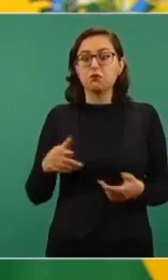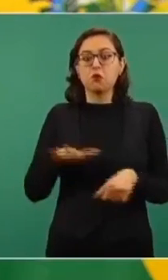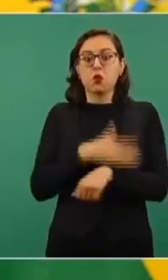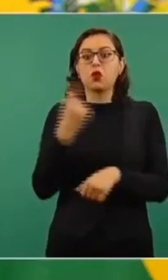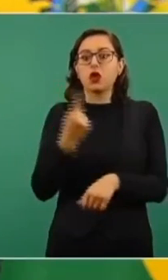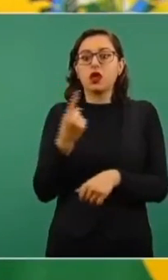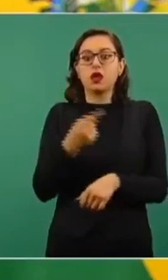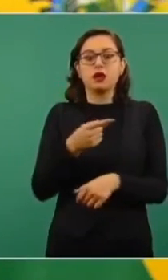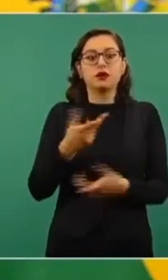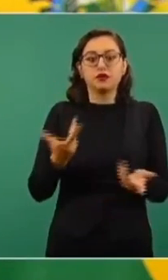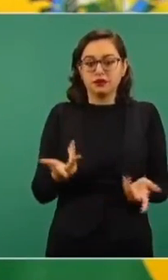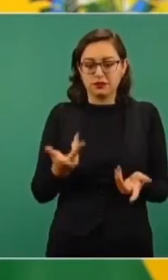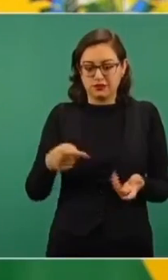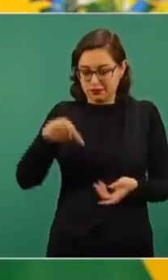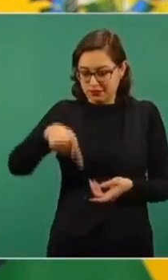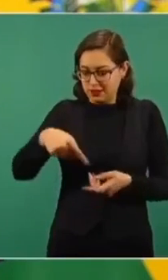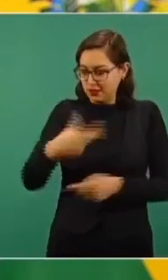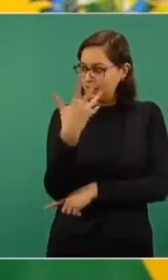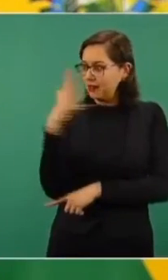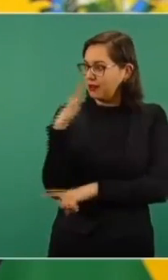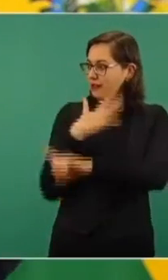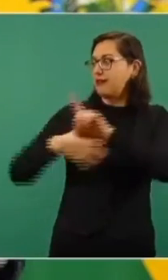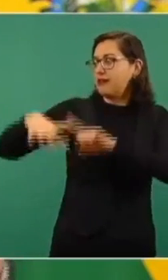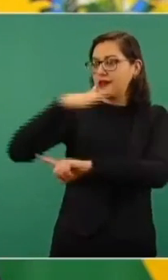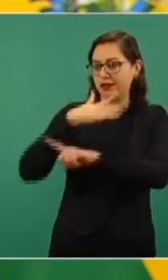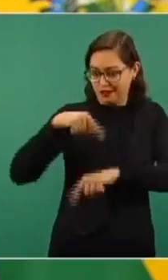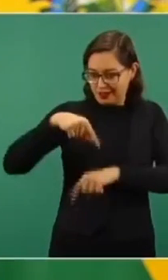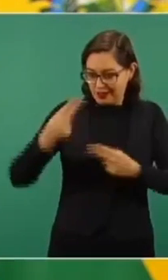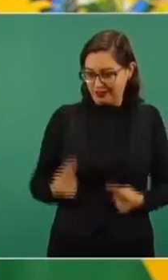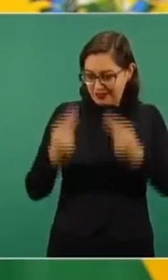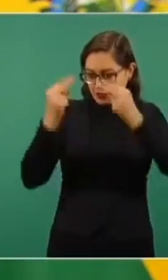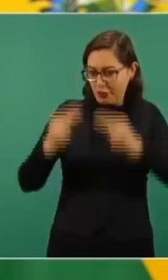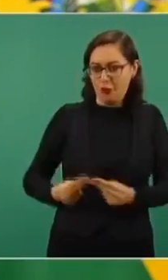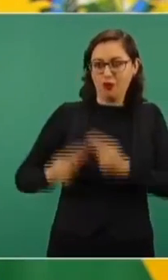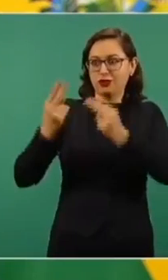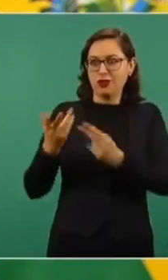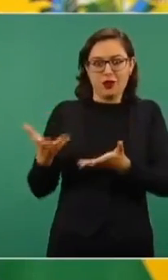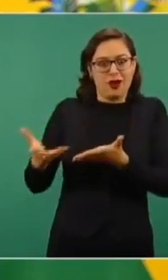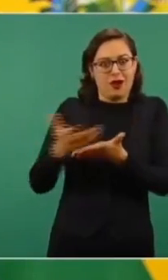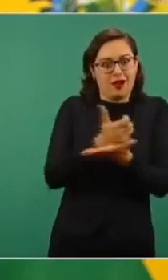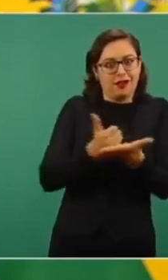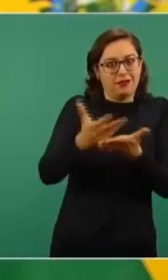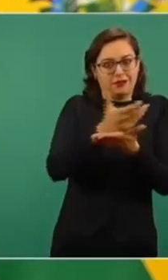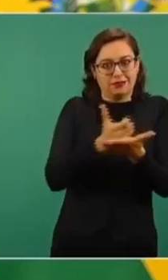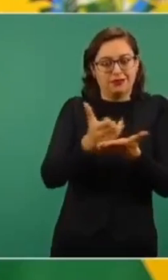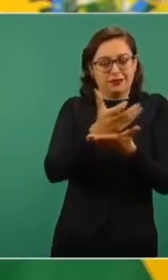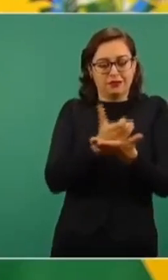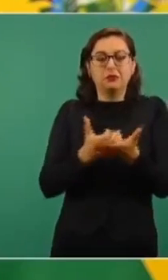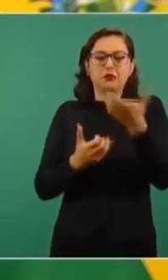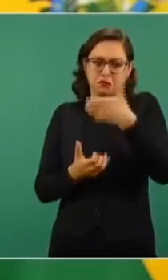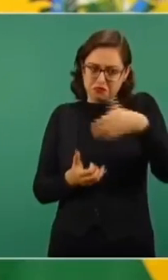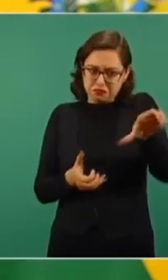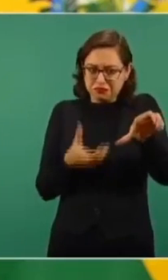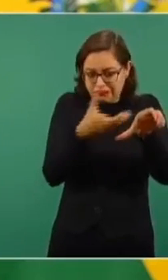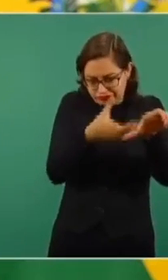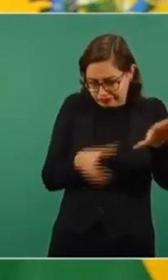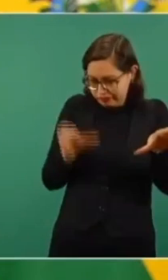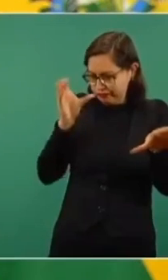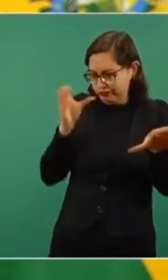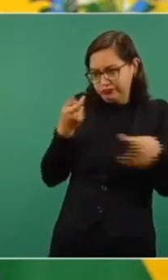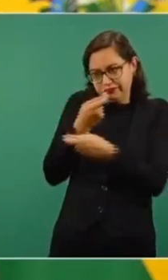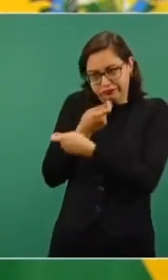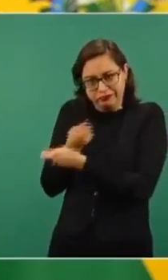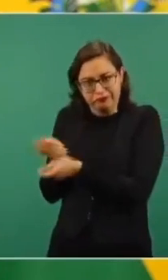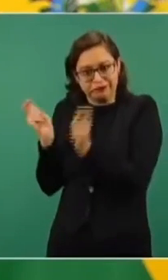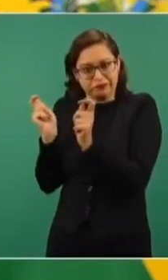naturales, que parte de los recursos naturales se redistribuyen en toda la población, hayan aportado o no hayan aportado la seguridad